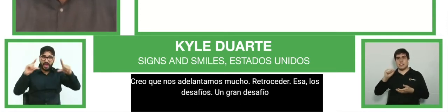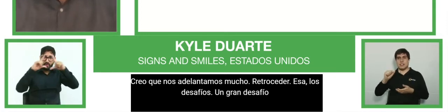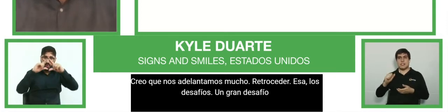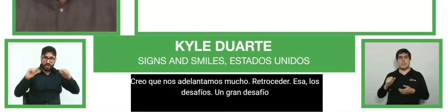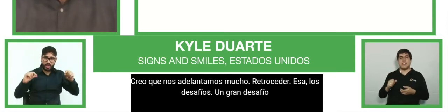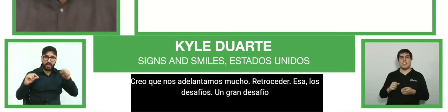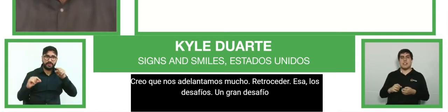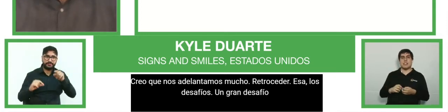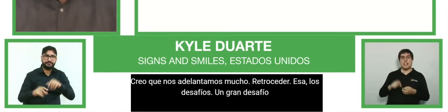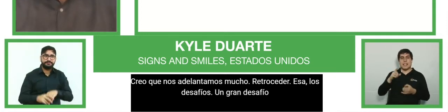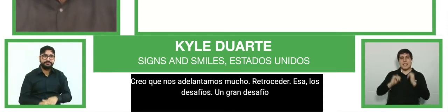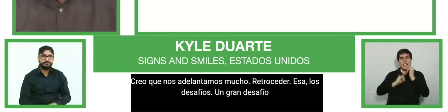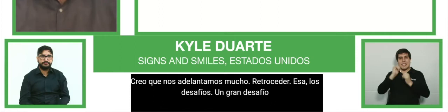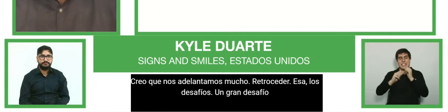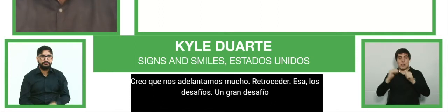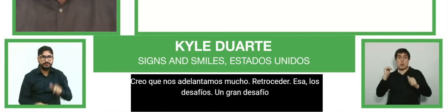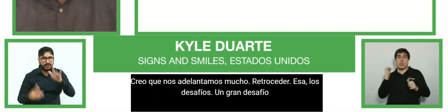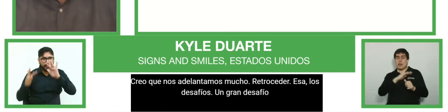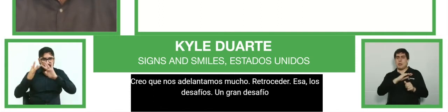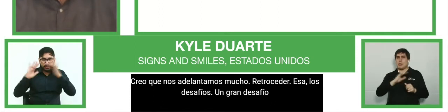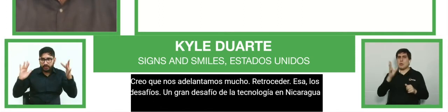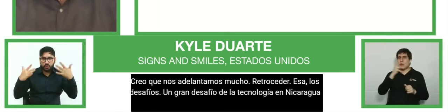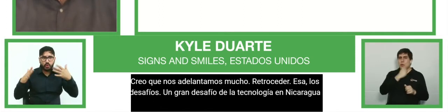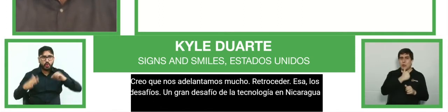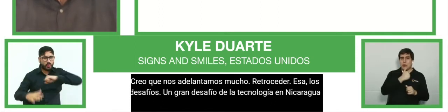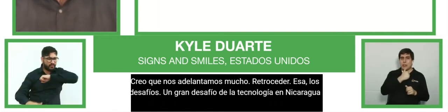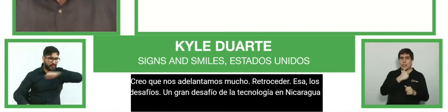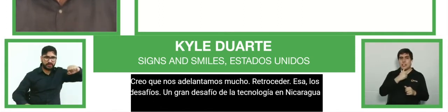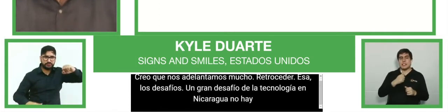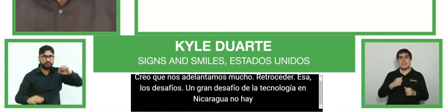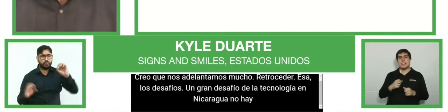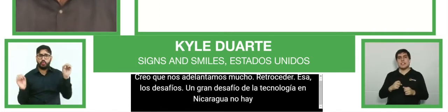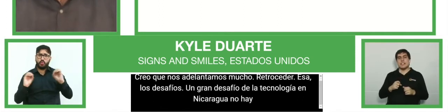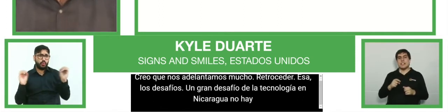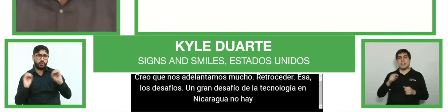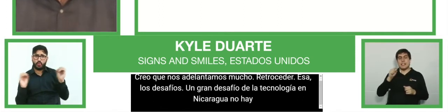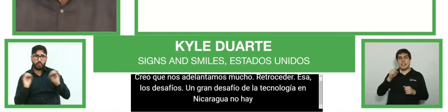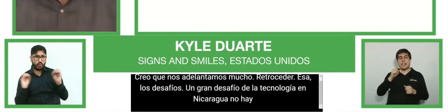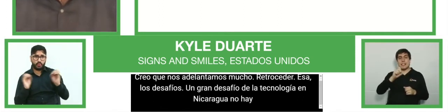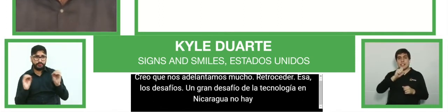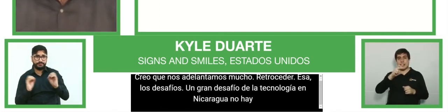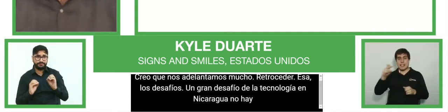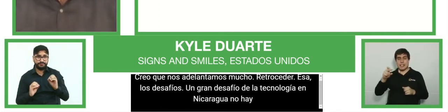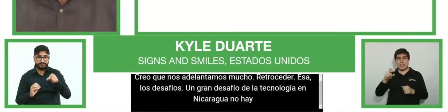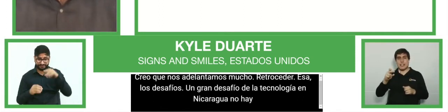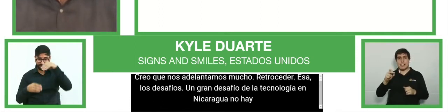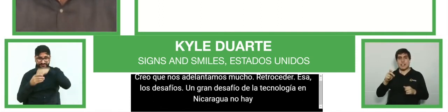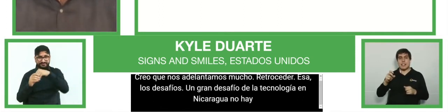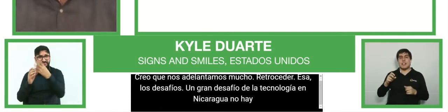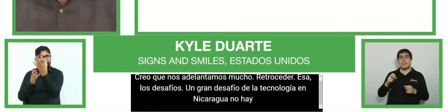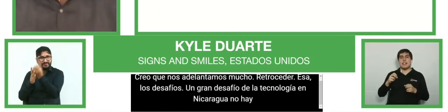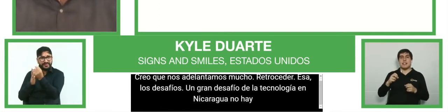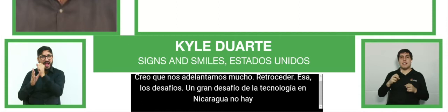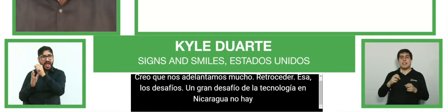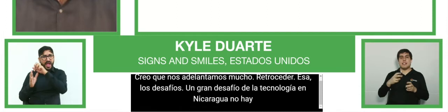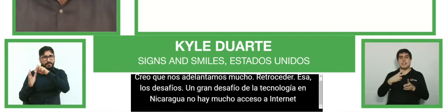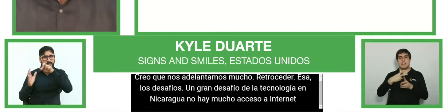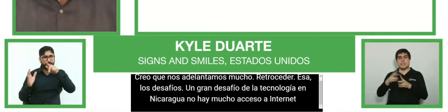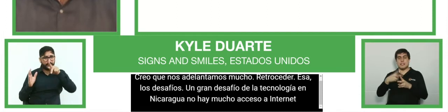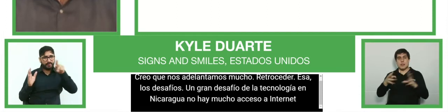acceso a internet de alta velocidad. Entonces queríamos asegurarnos de que la app fuera compatible